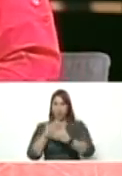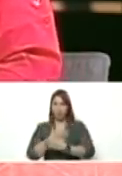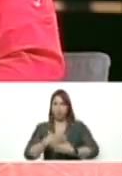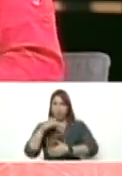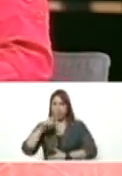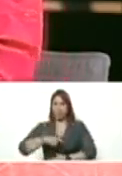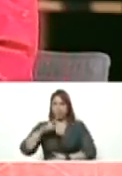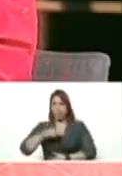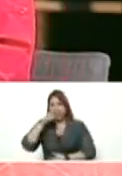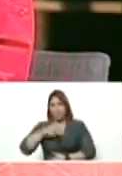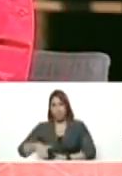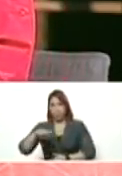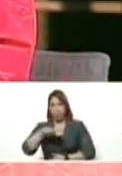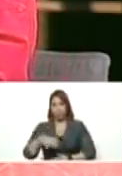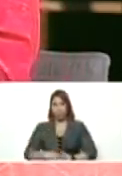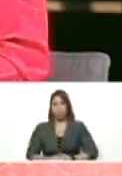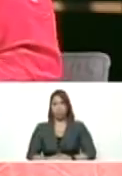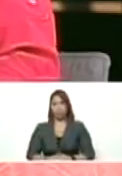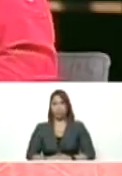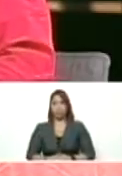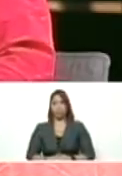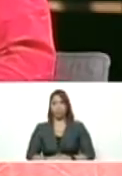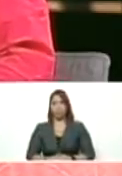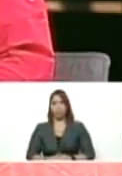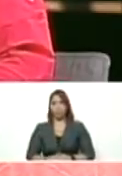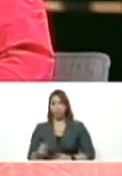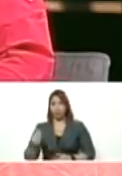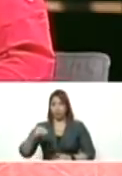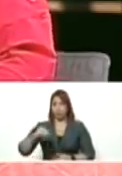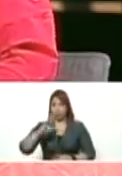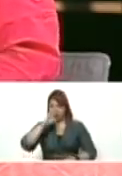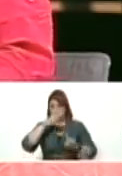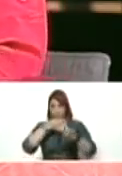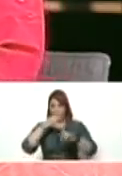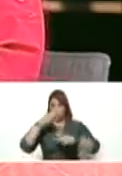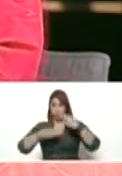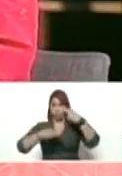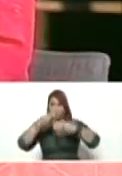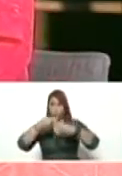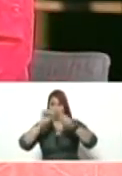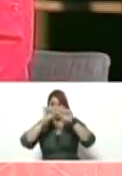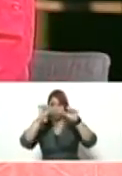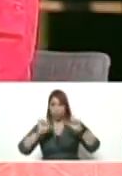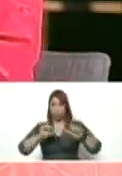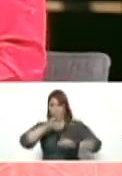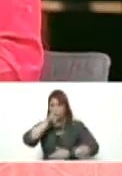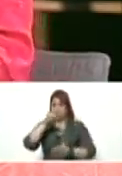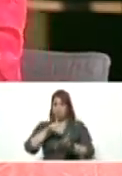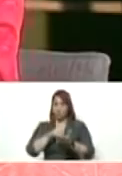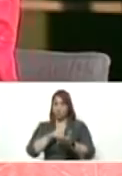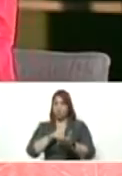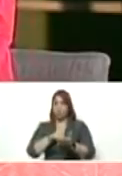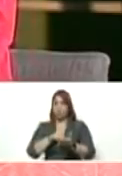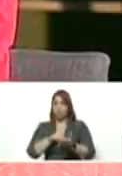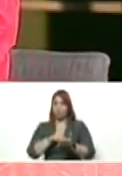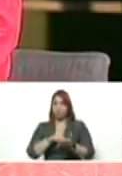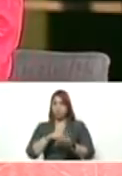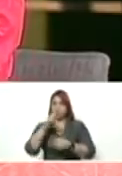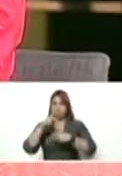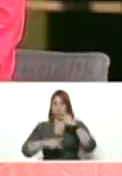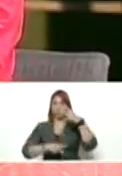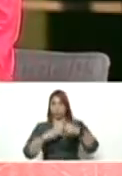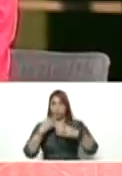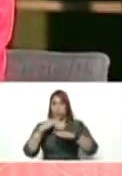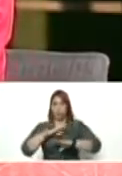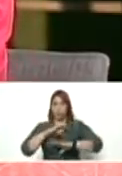las necesidades de nuestro pueblo y para además ir construyendo un sistema nacional de producción de